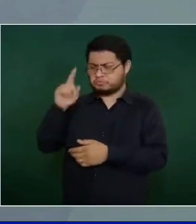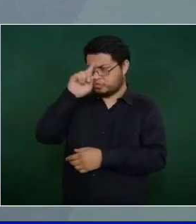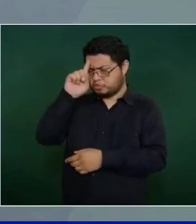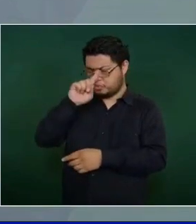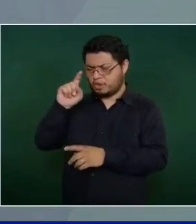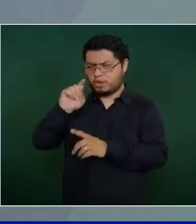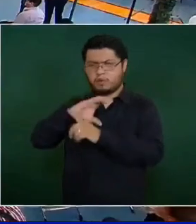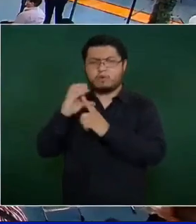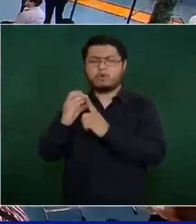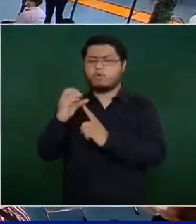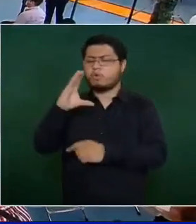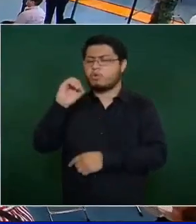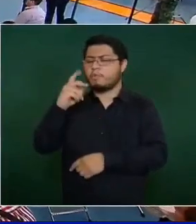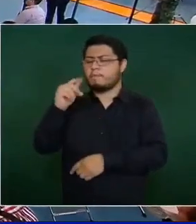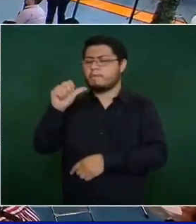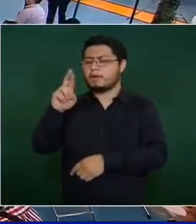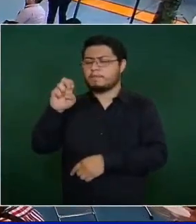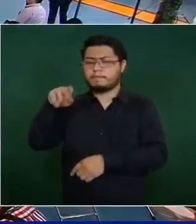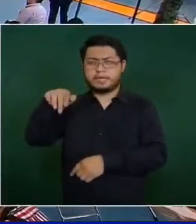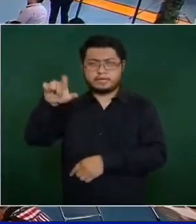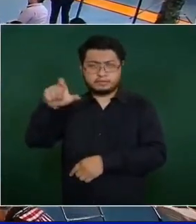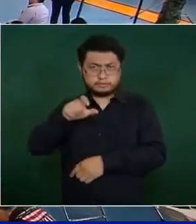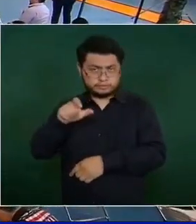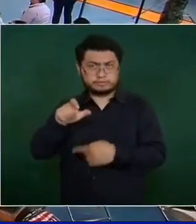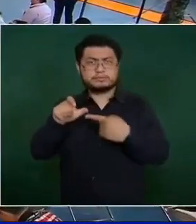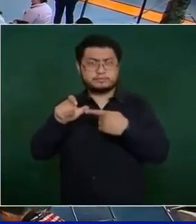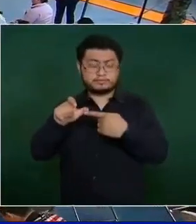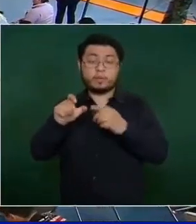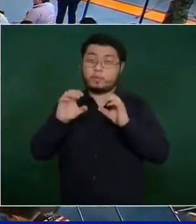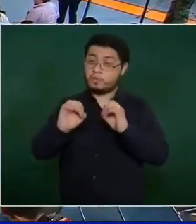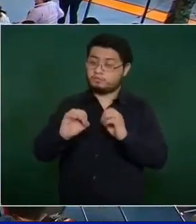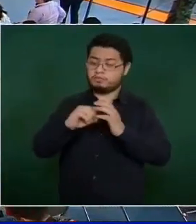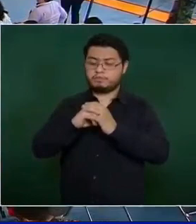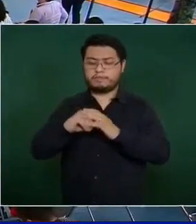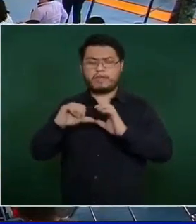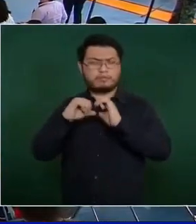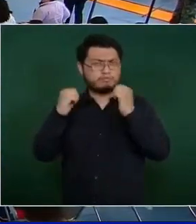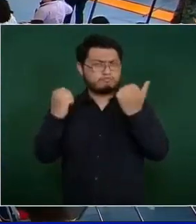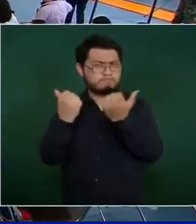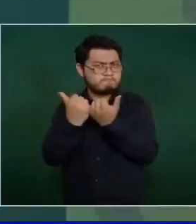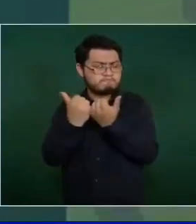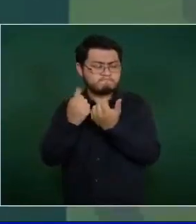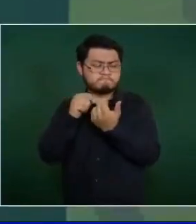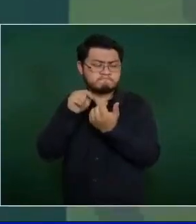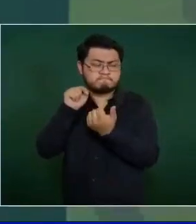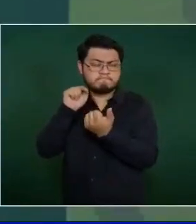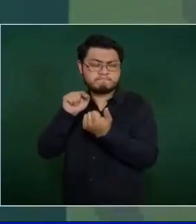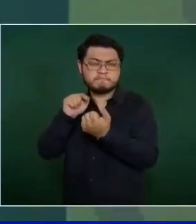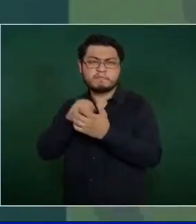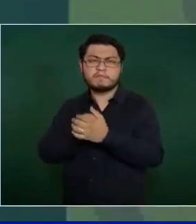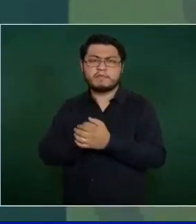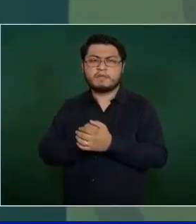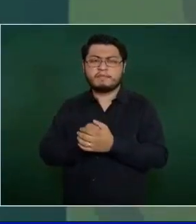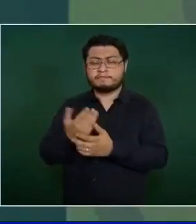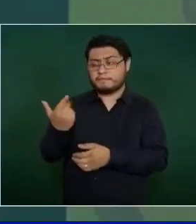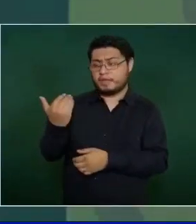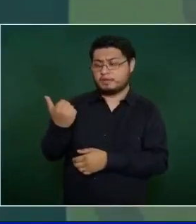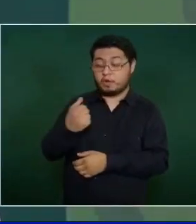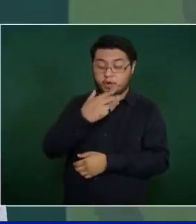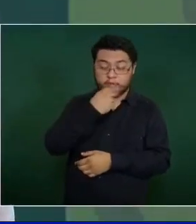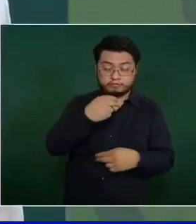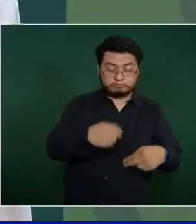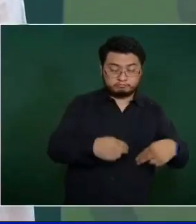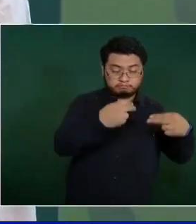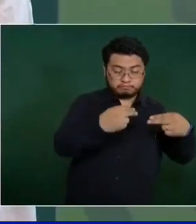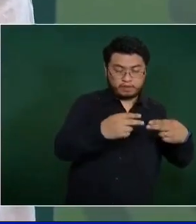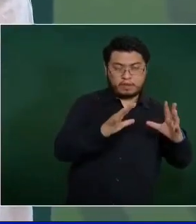presidente de la Coparmex o de la Asociación de, antes se llamaba Hombres de Negocios y